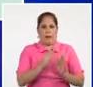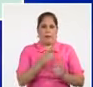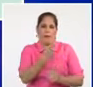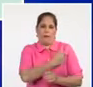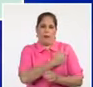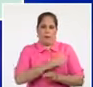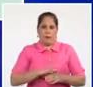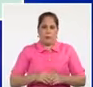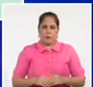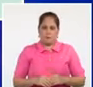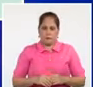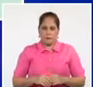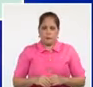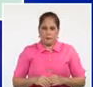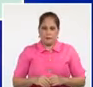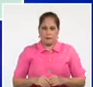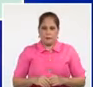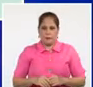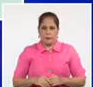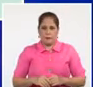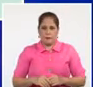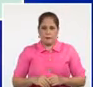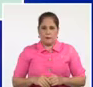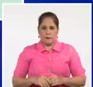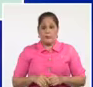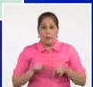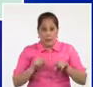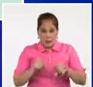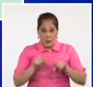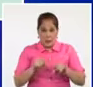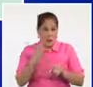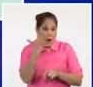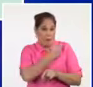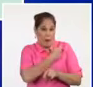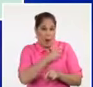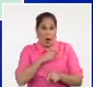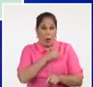los candidatos vacunales, por lo que ya se han administrado